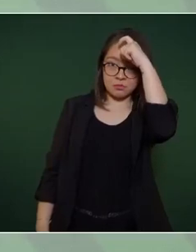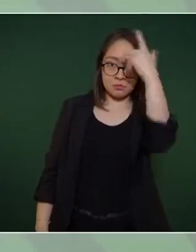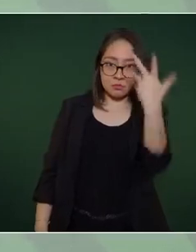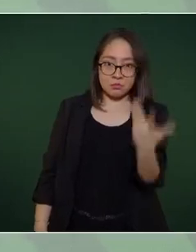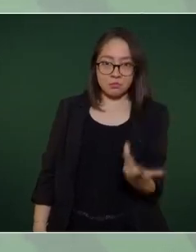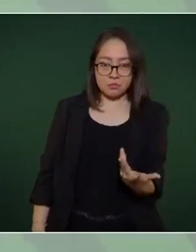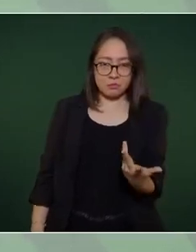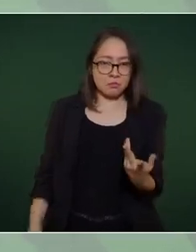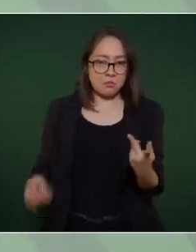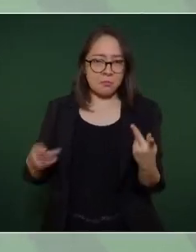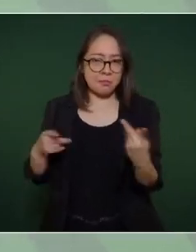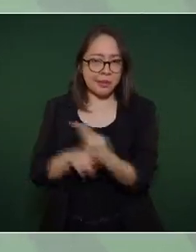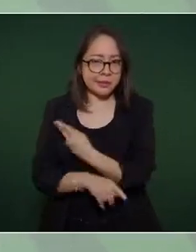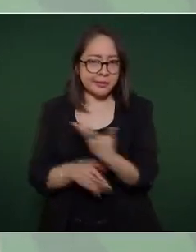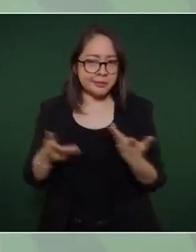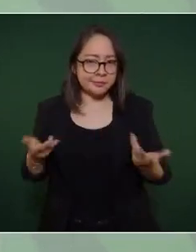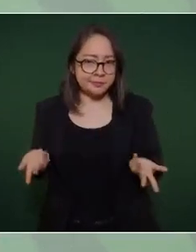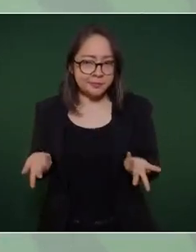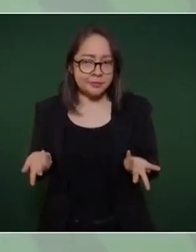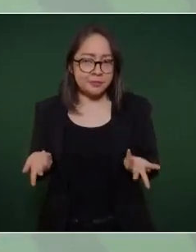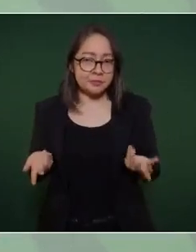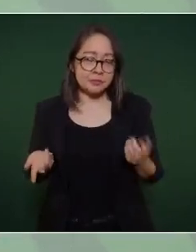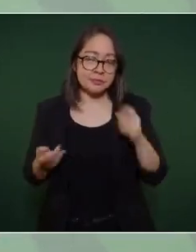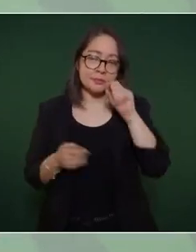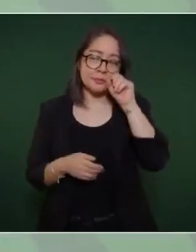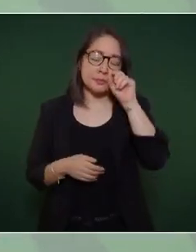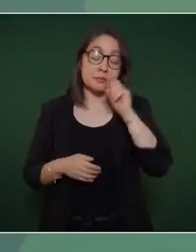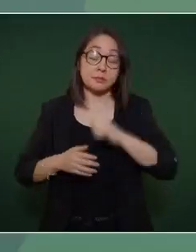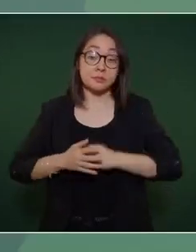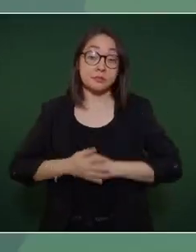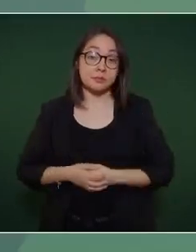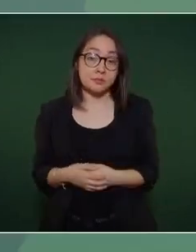Que en vez de